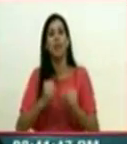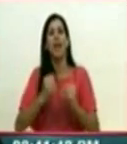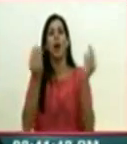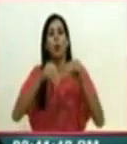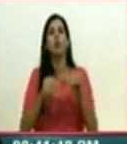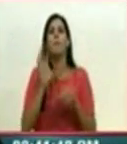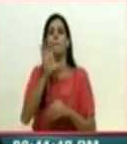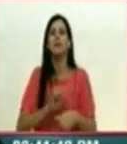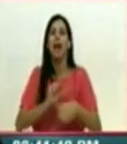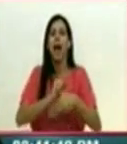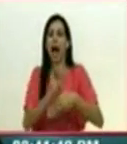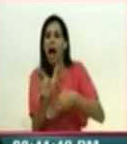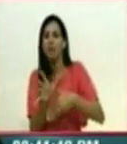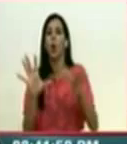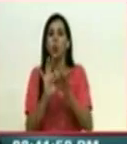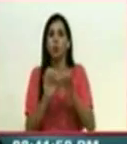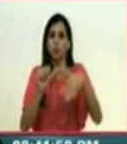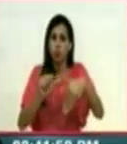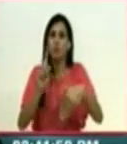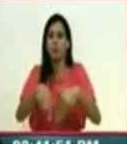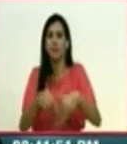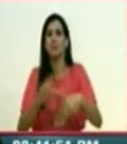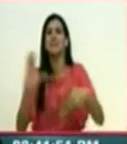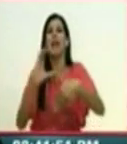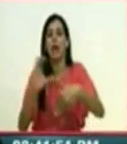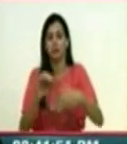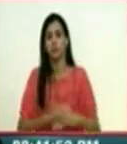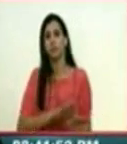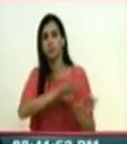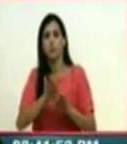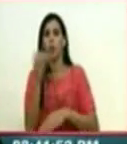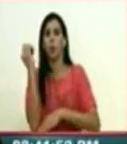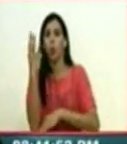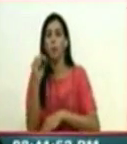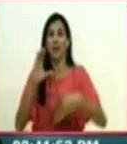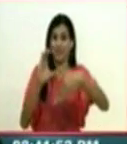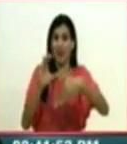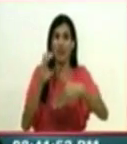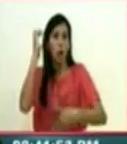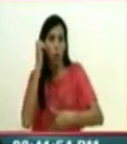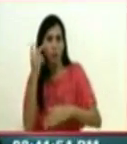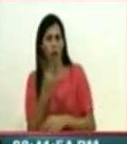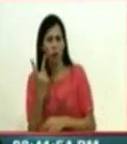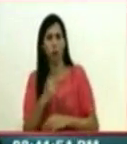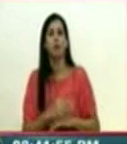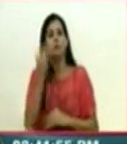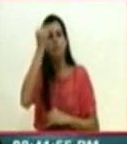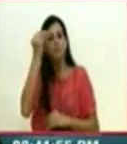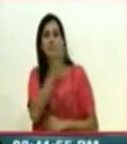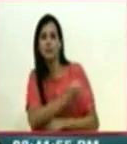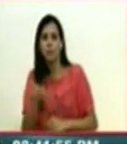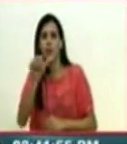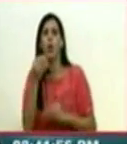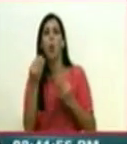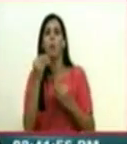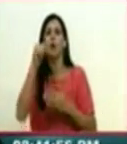ALBA, UNASUR y la CELAC. La cumbre Unión Europea-CELAC analizará esta semana las estrategias para la lucha contra